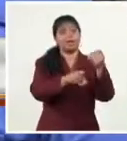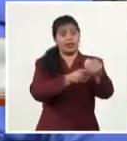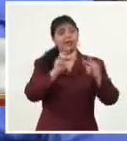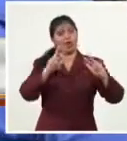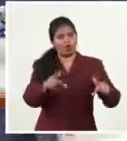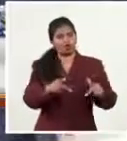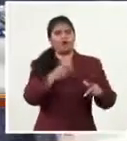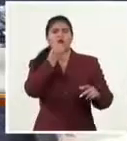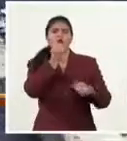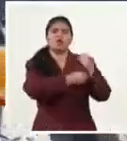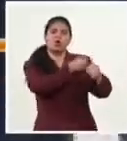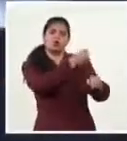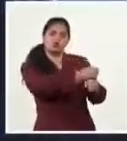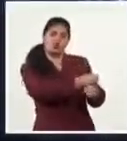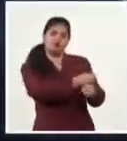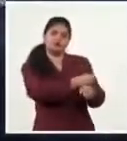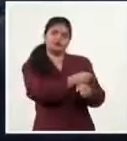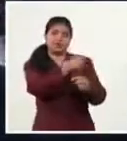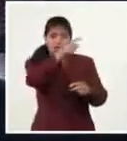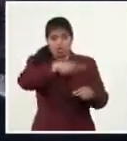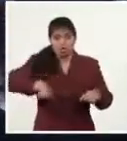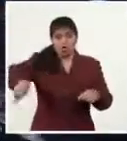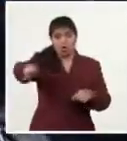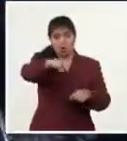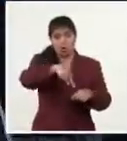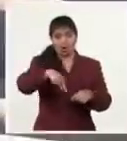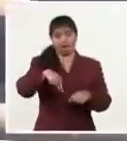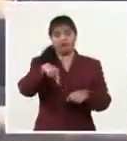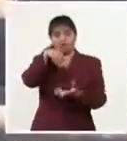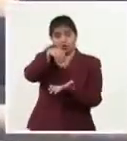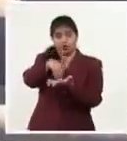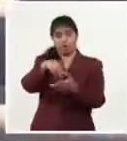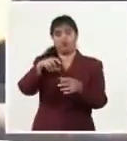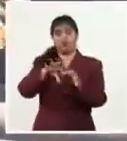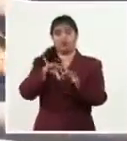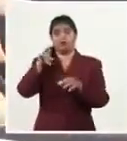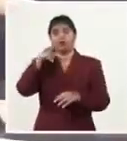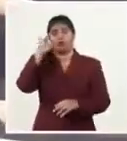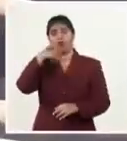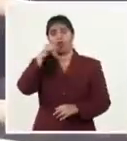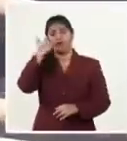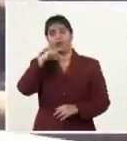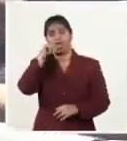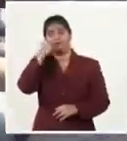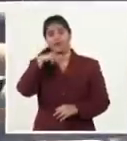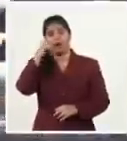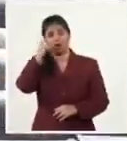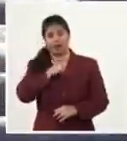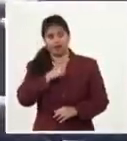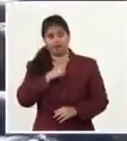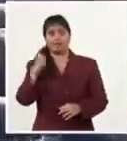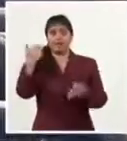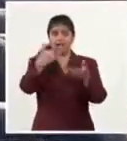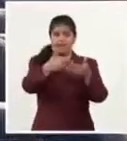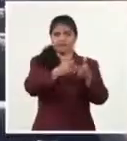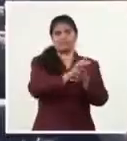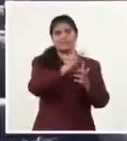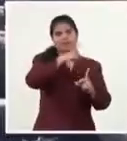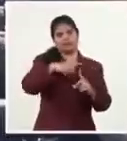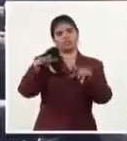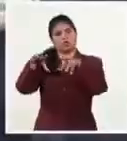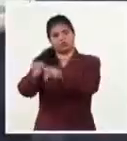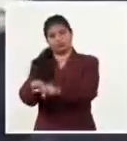la acería del país. Patio de chatarra ferrosa de Guanábana, en la empresa de recuperación de materias primas de Matanzas.